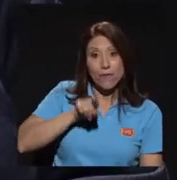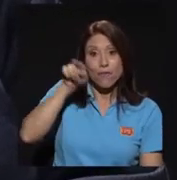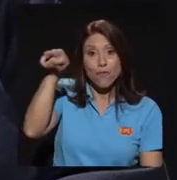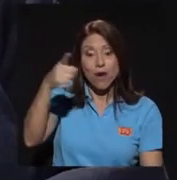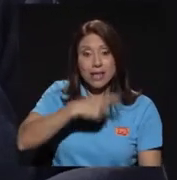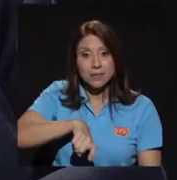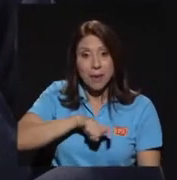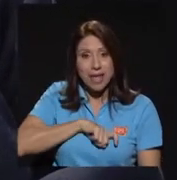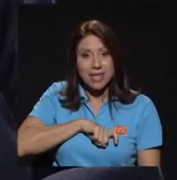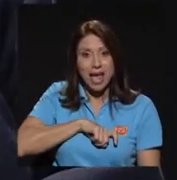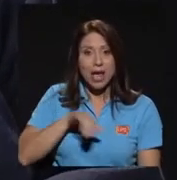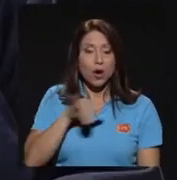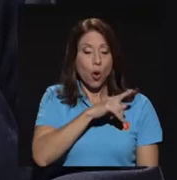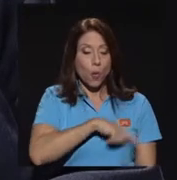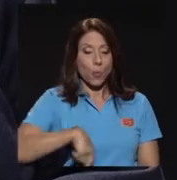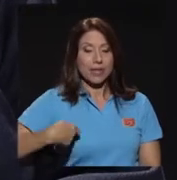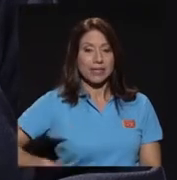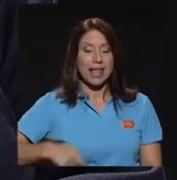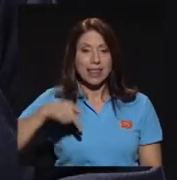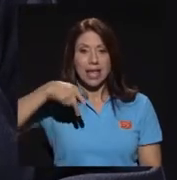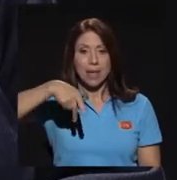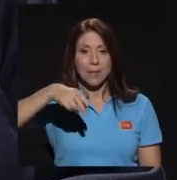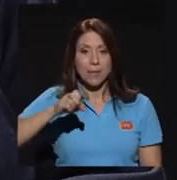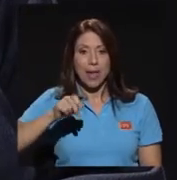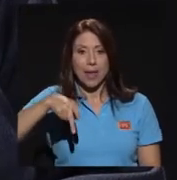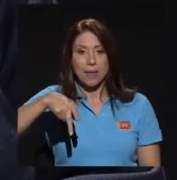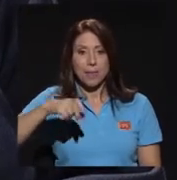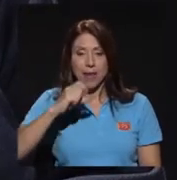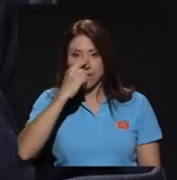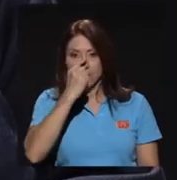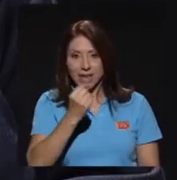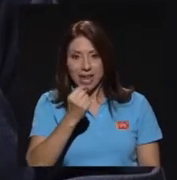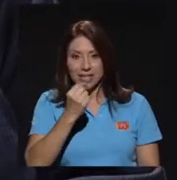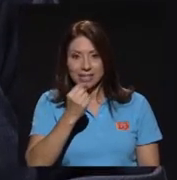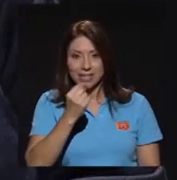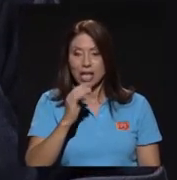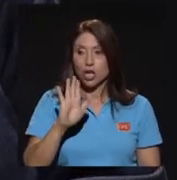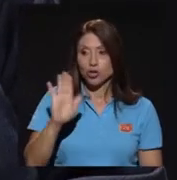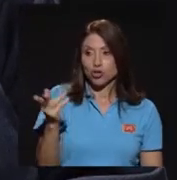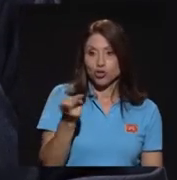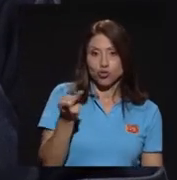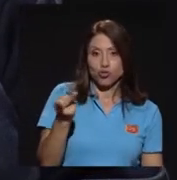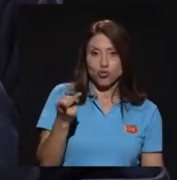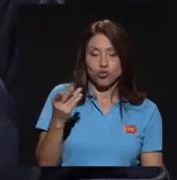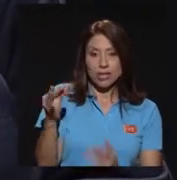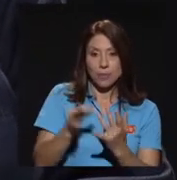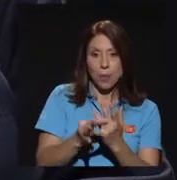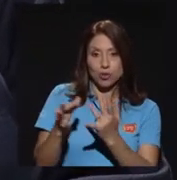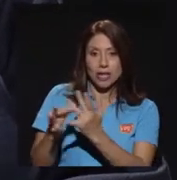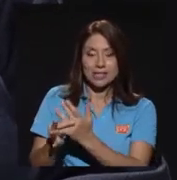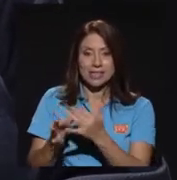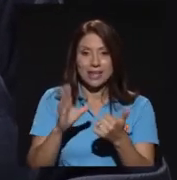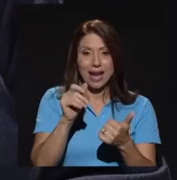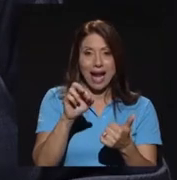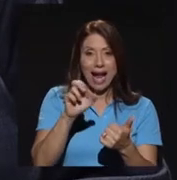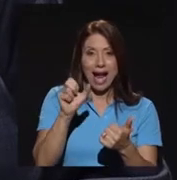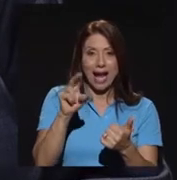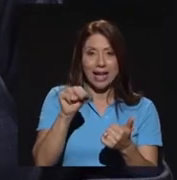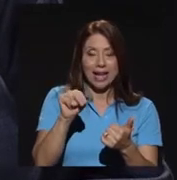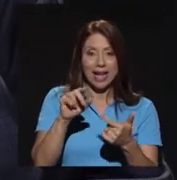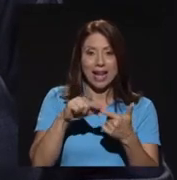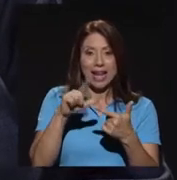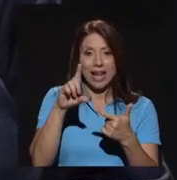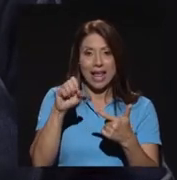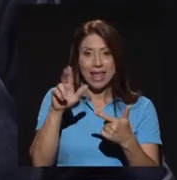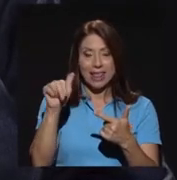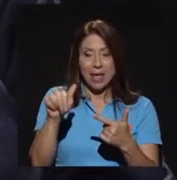figueres siendo presidente de la primera vez y con las esposas de los dos cuando ya karen cuando ya le da que fueron y con el